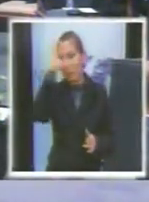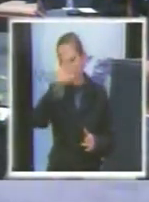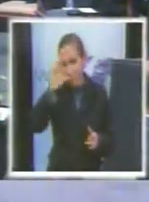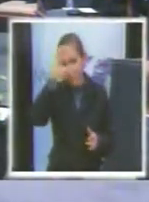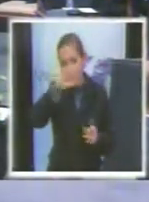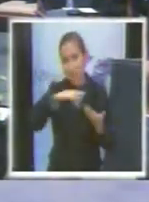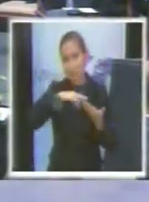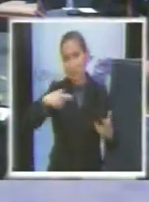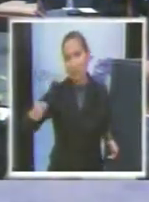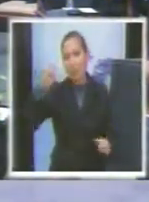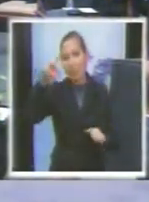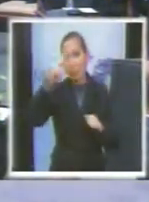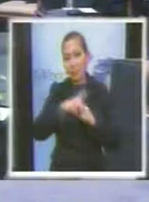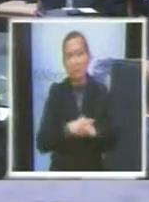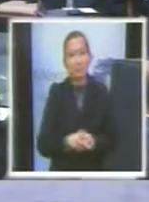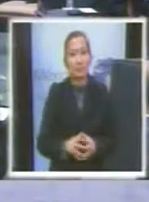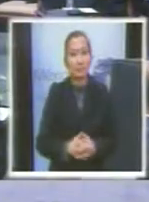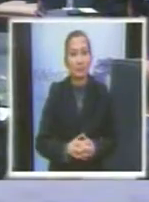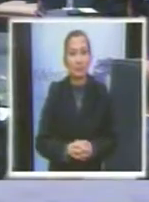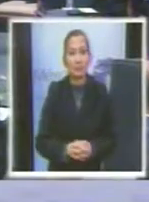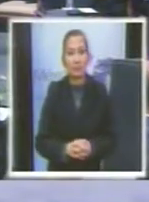de nuestra relación con Europa.